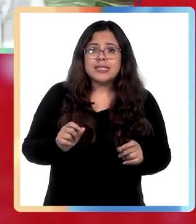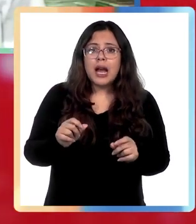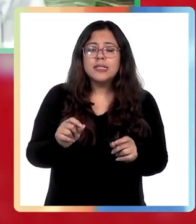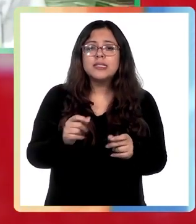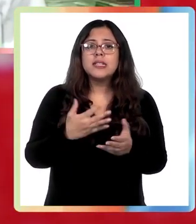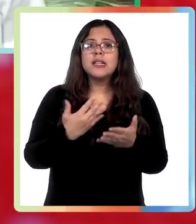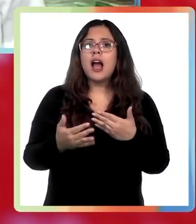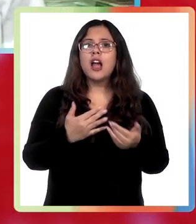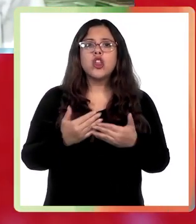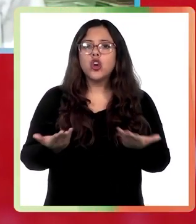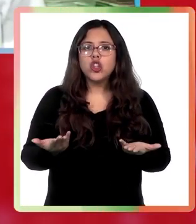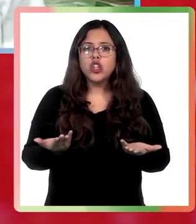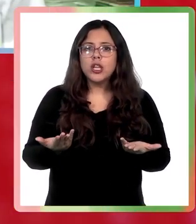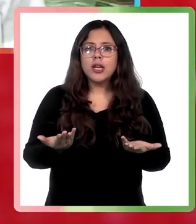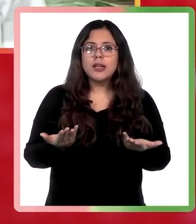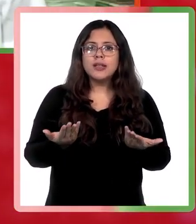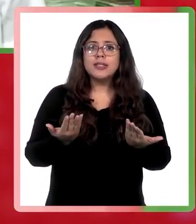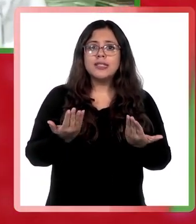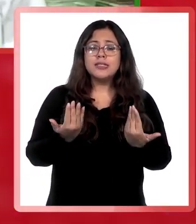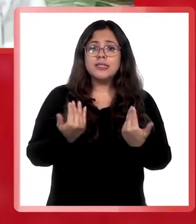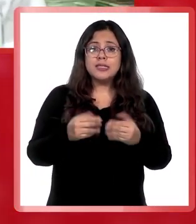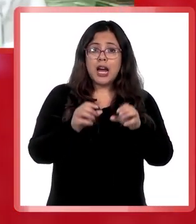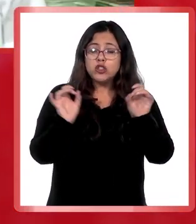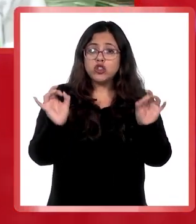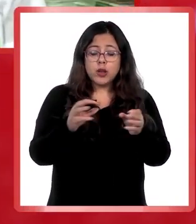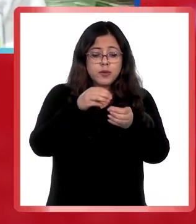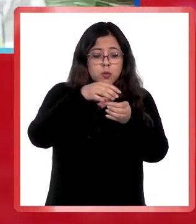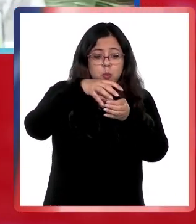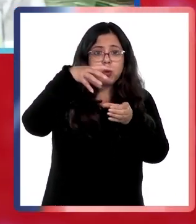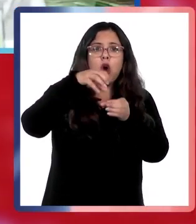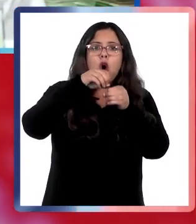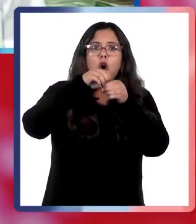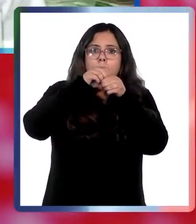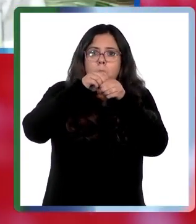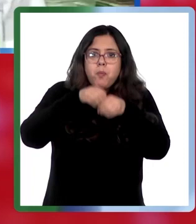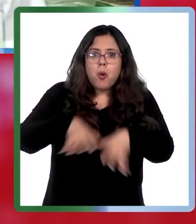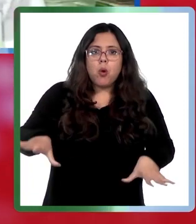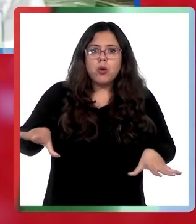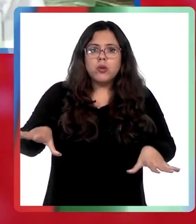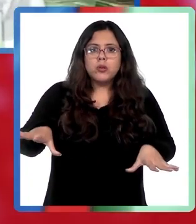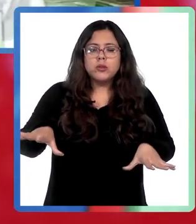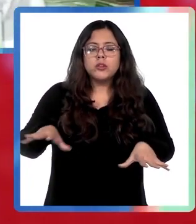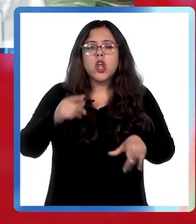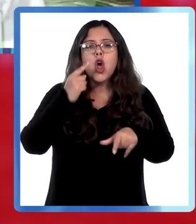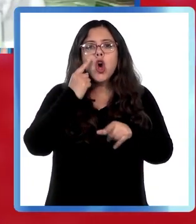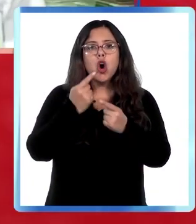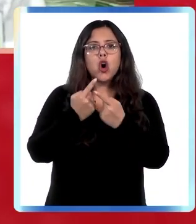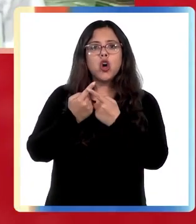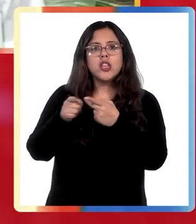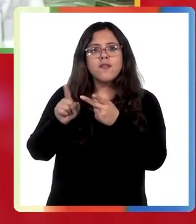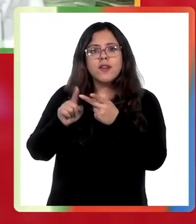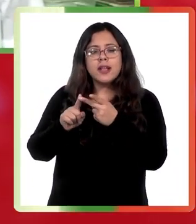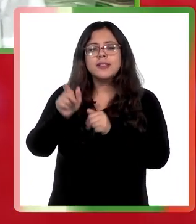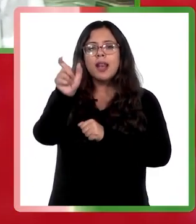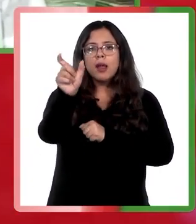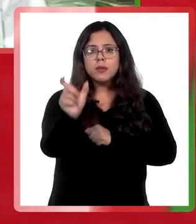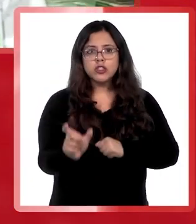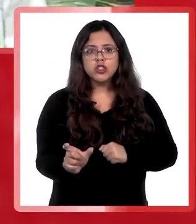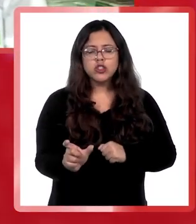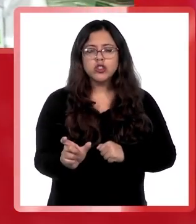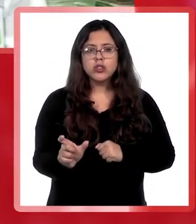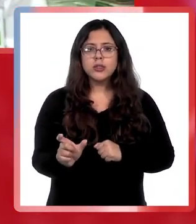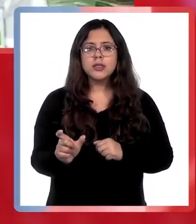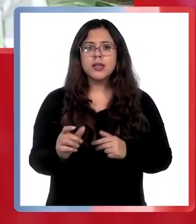está localizado o ya está diseminado. Y lo segundo es que hay que diferenciar si el